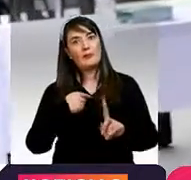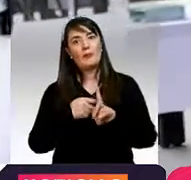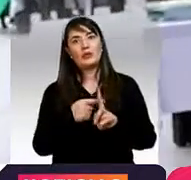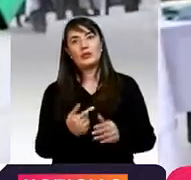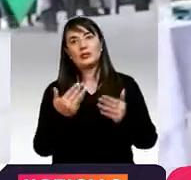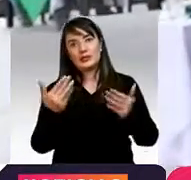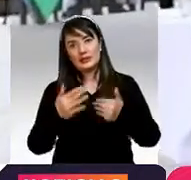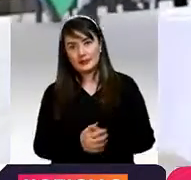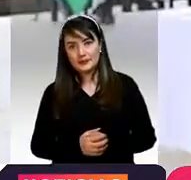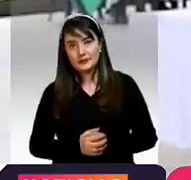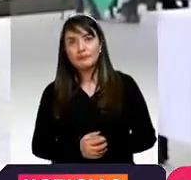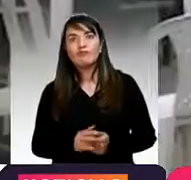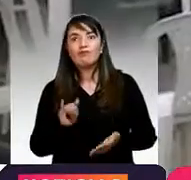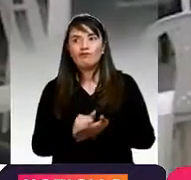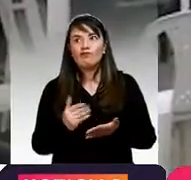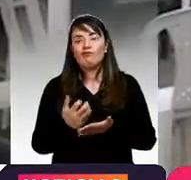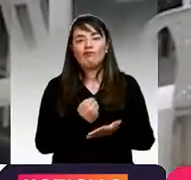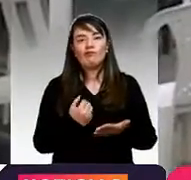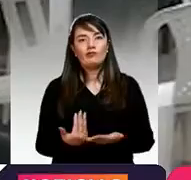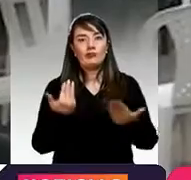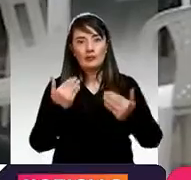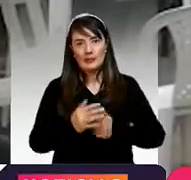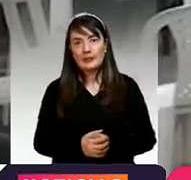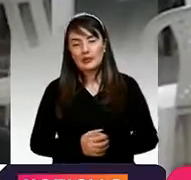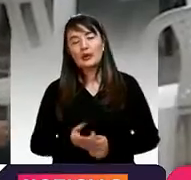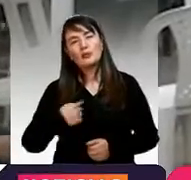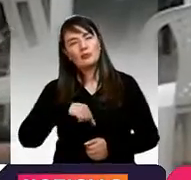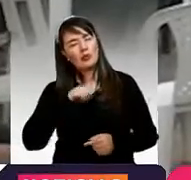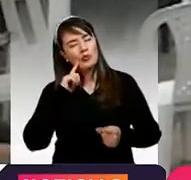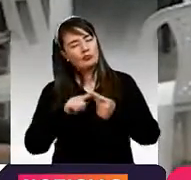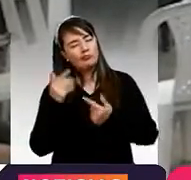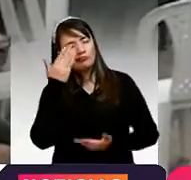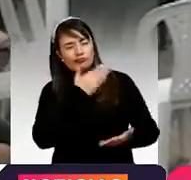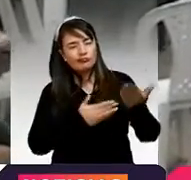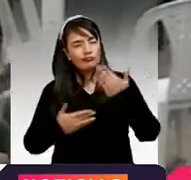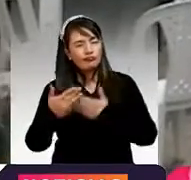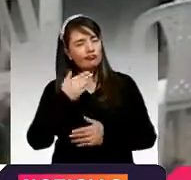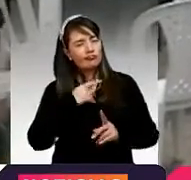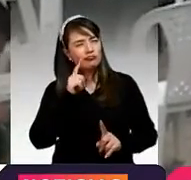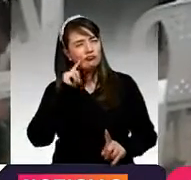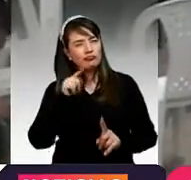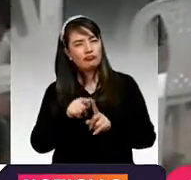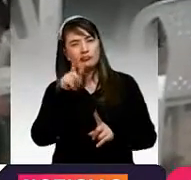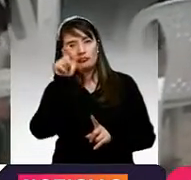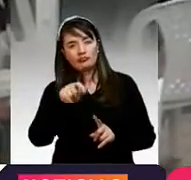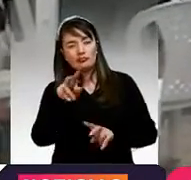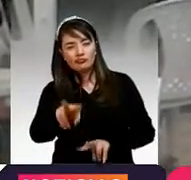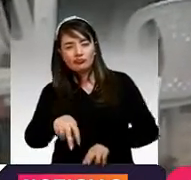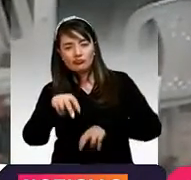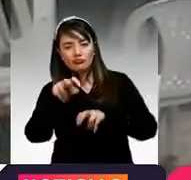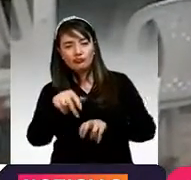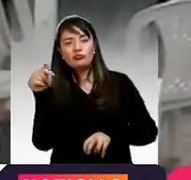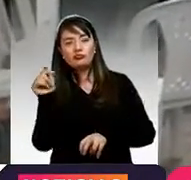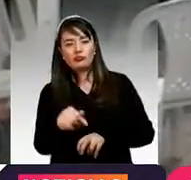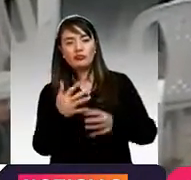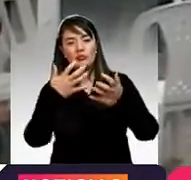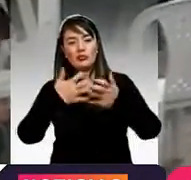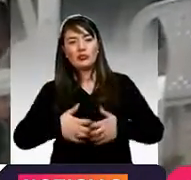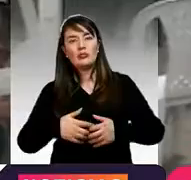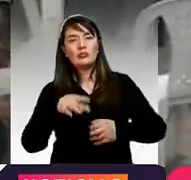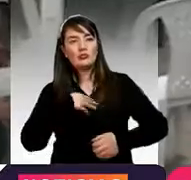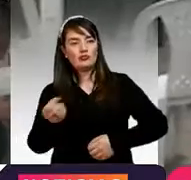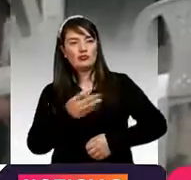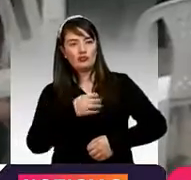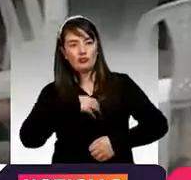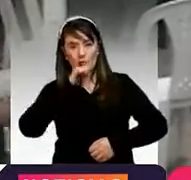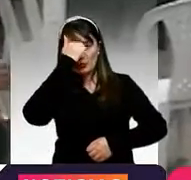permite tener mejores ganancias. Estamos negociando directamente el productor con la empresa Corabastos y